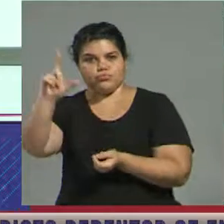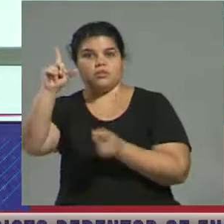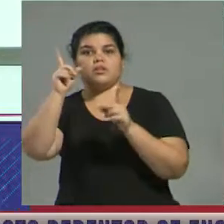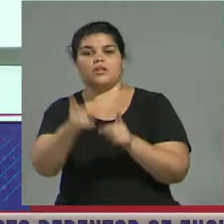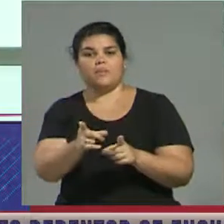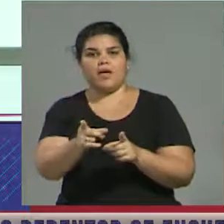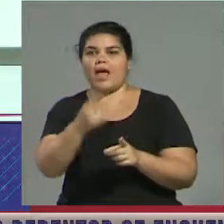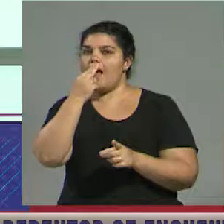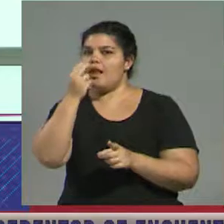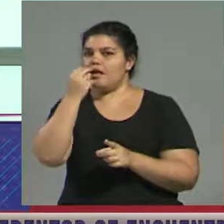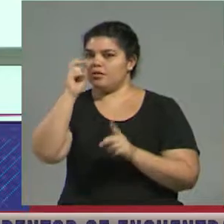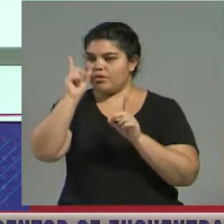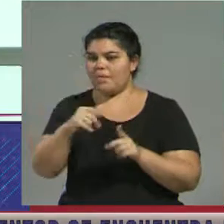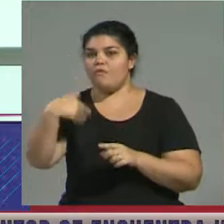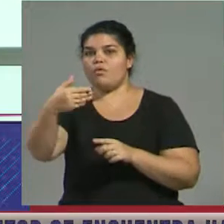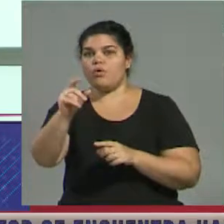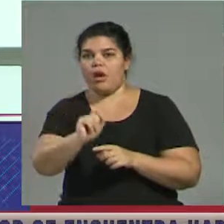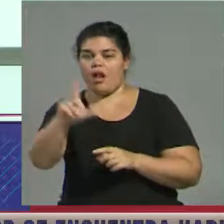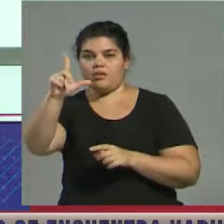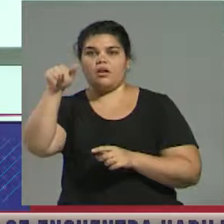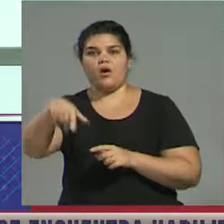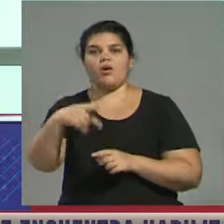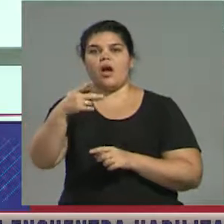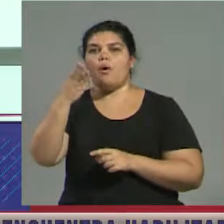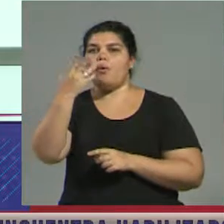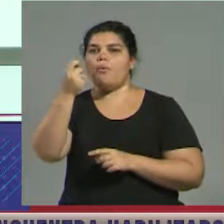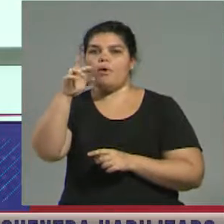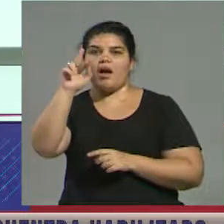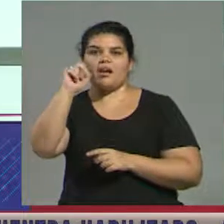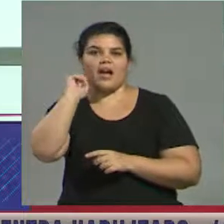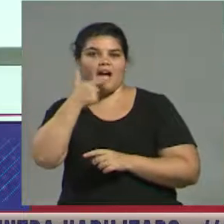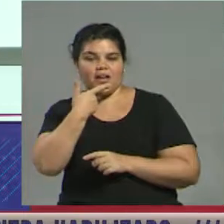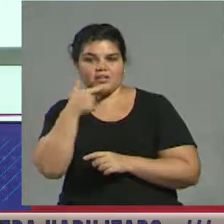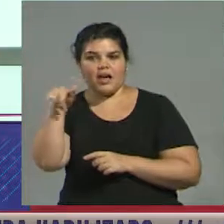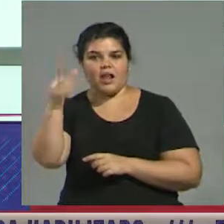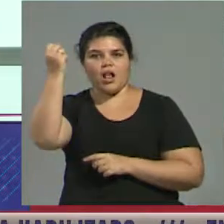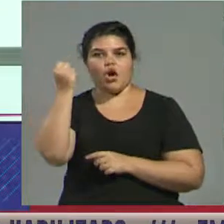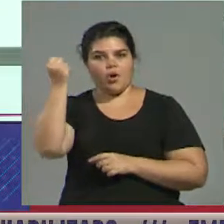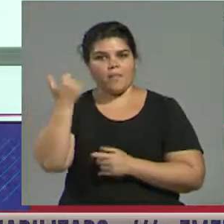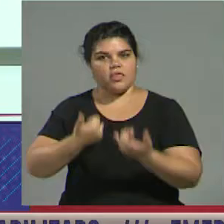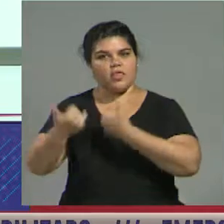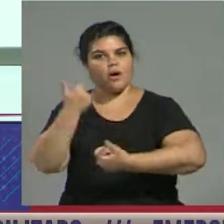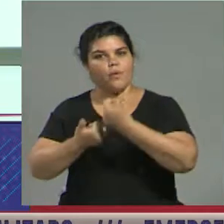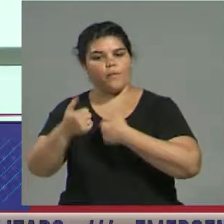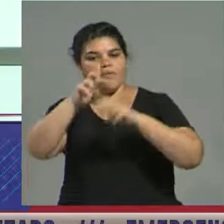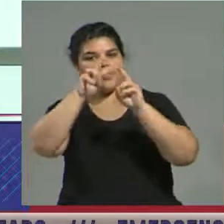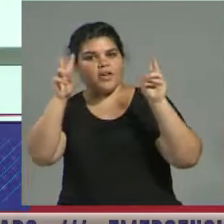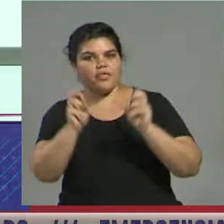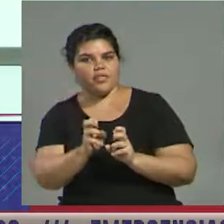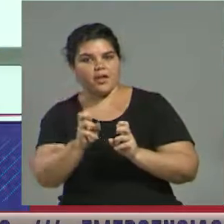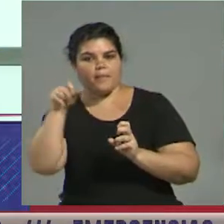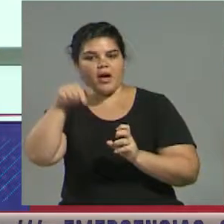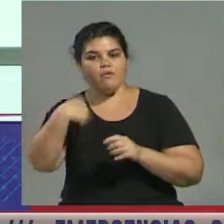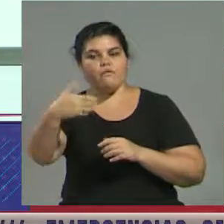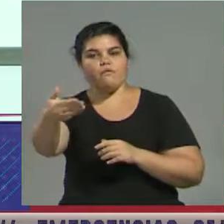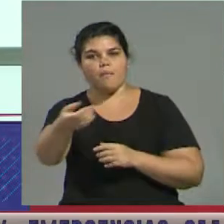la tarifa eléctrica. Vamos a hablar con José Vargas, economista, quien nos va a dar un poco de mejor panorama frente a lo que se